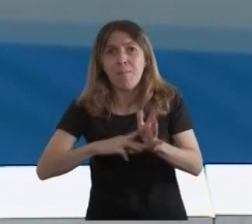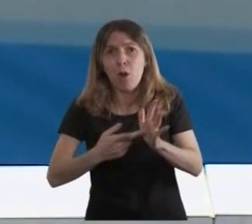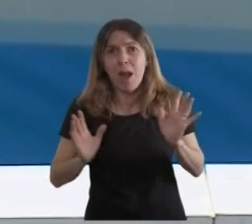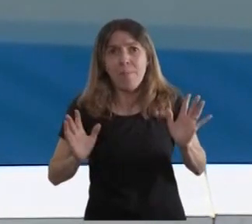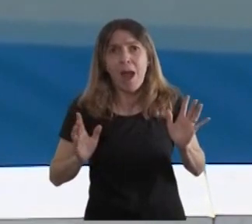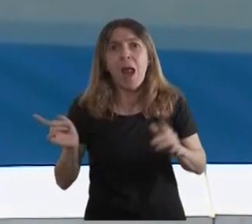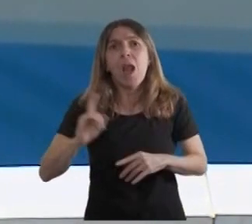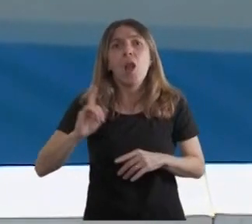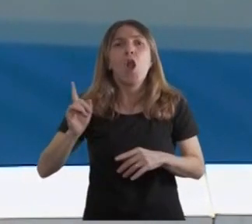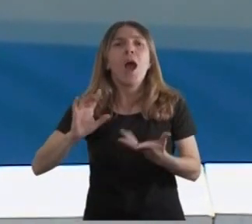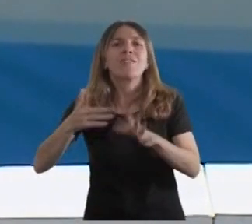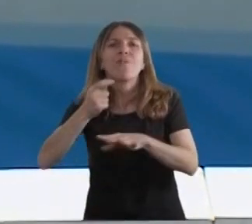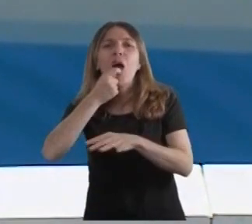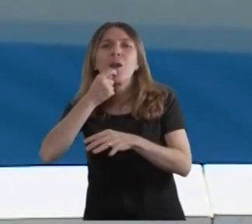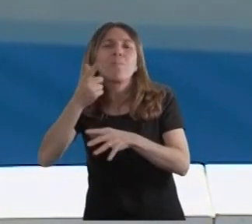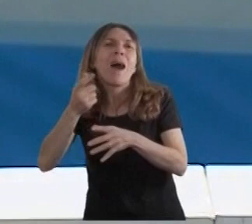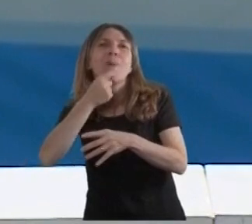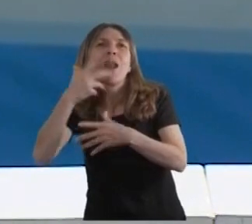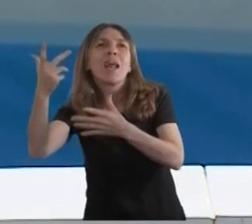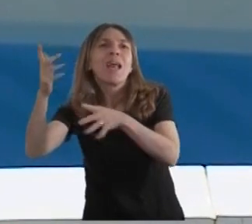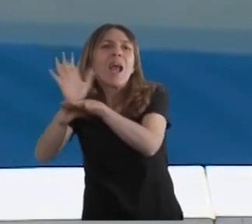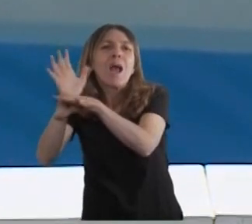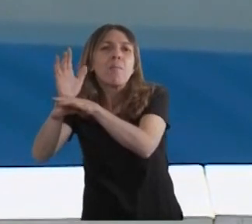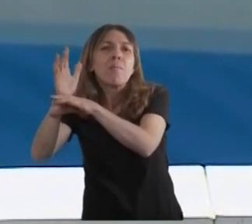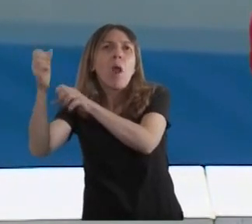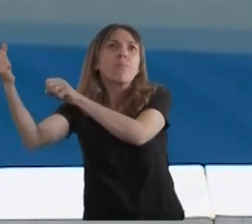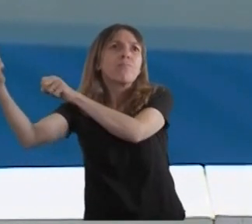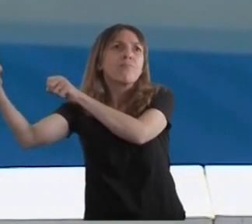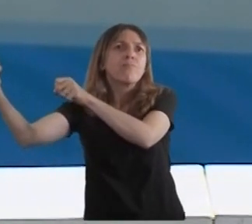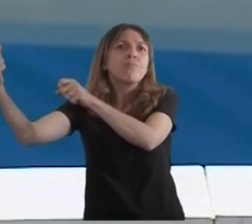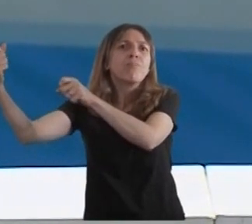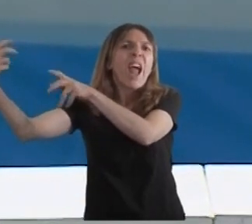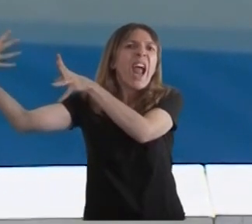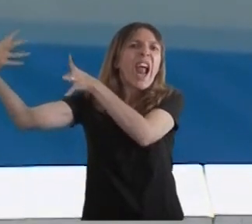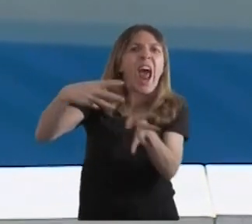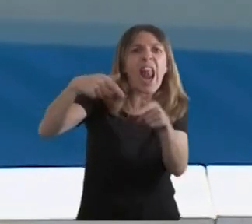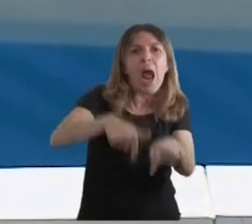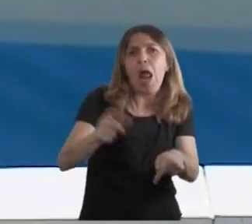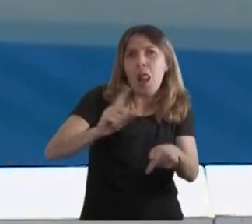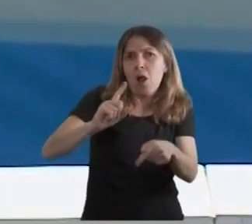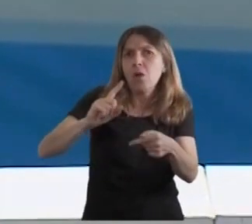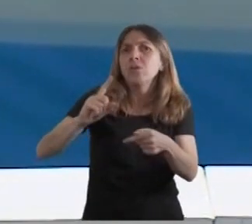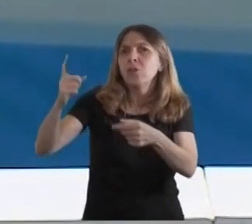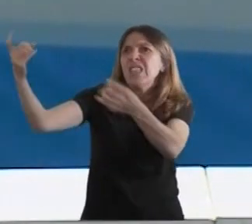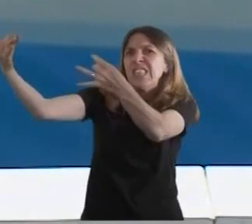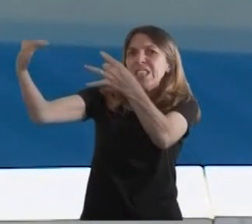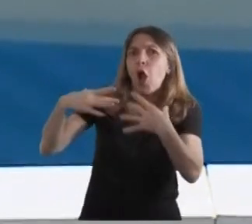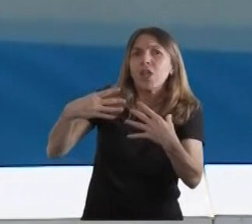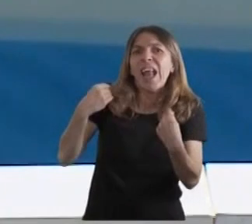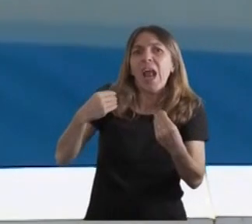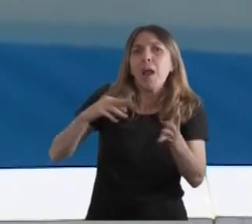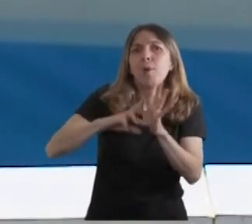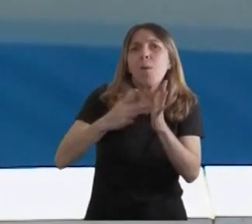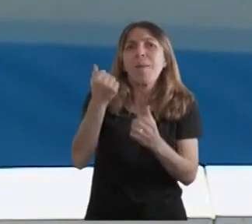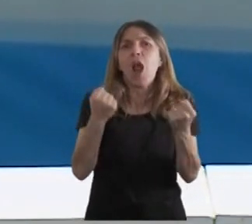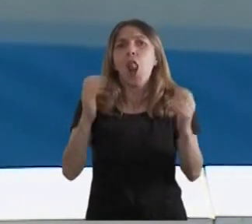llegan en forma de evaluar llegan en forma de complicaciones económicas y la mayor complicación económica que